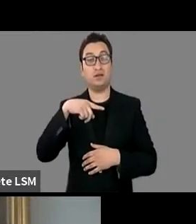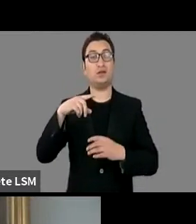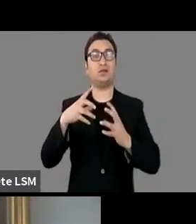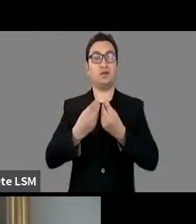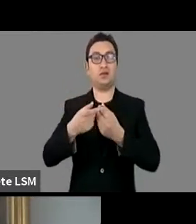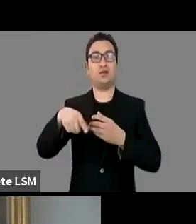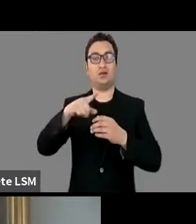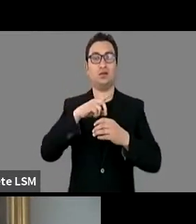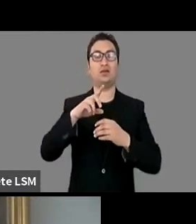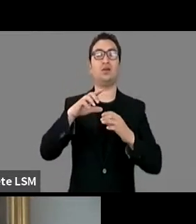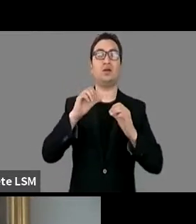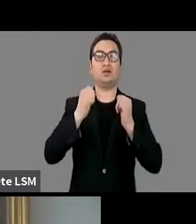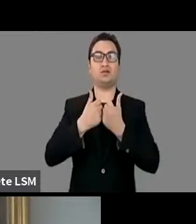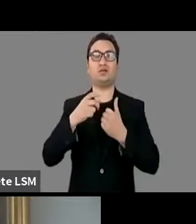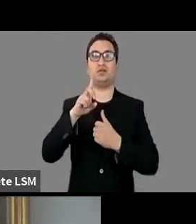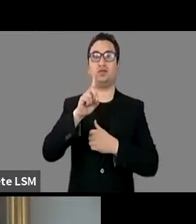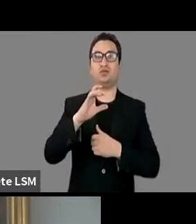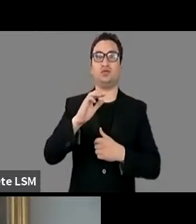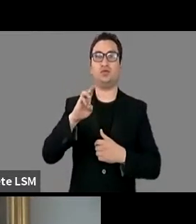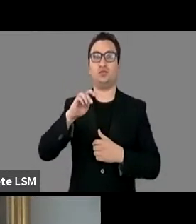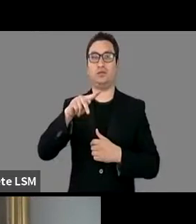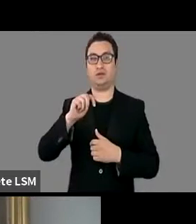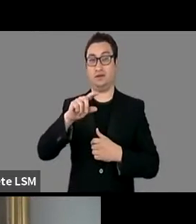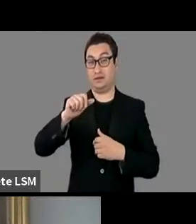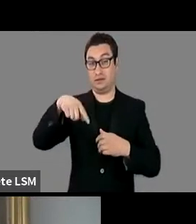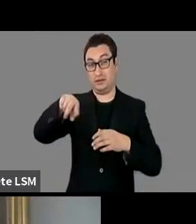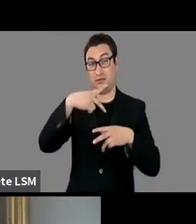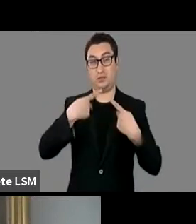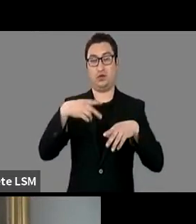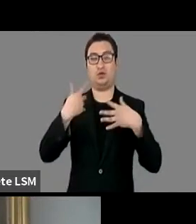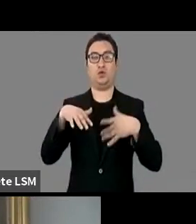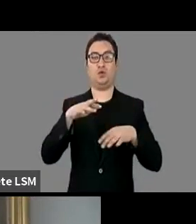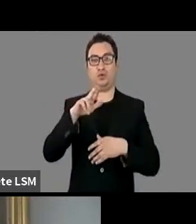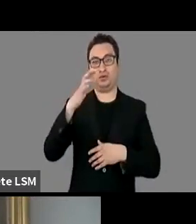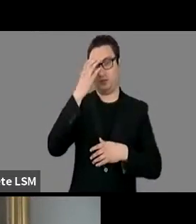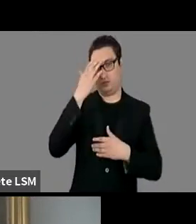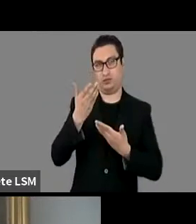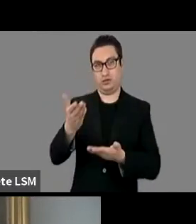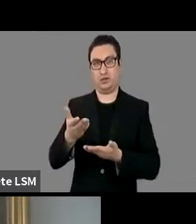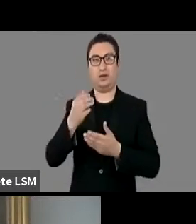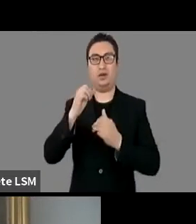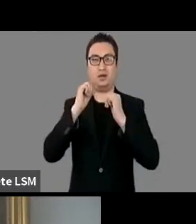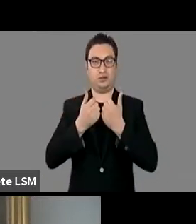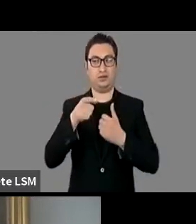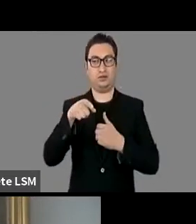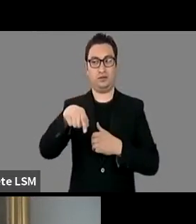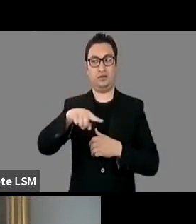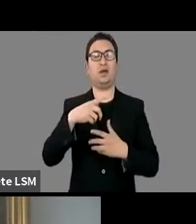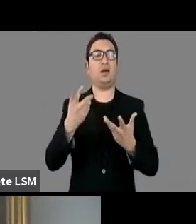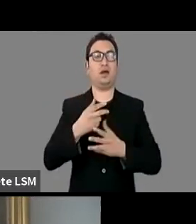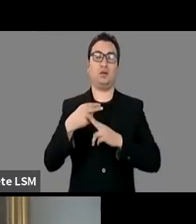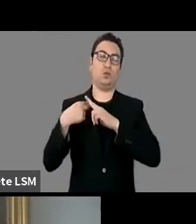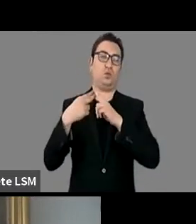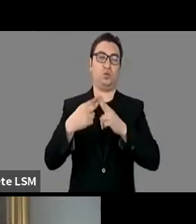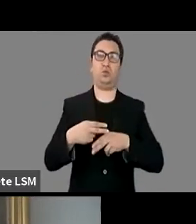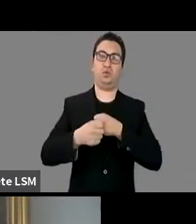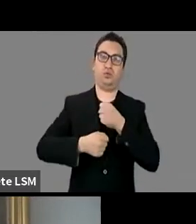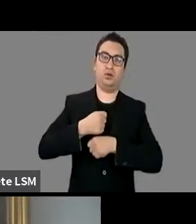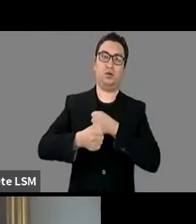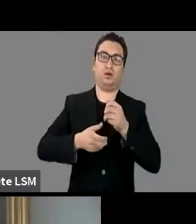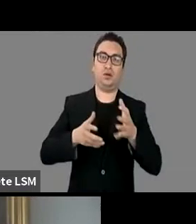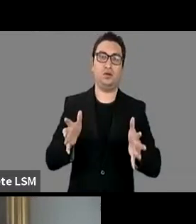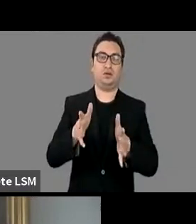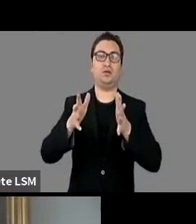Documenta. Creo que es un reconocimiento a esta asociación que ha venido impulsando el trabajo